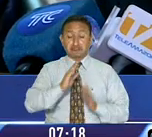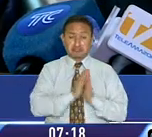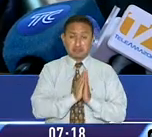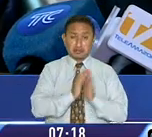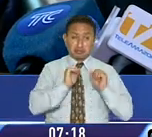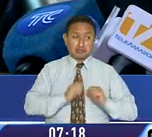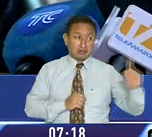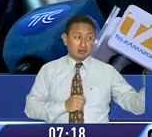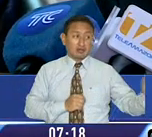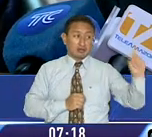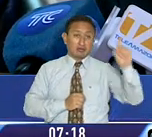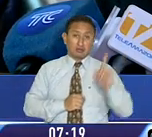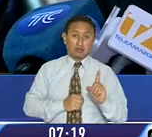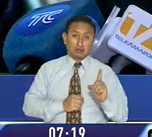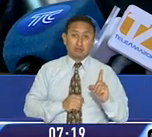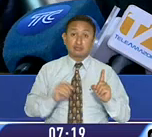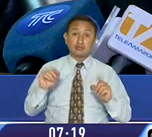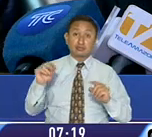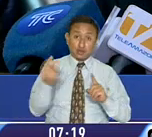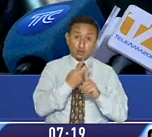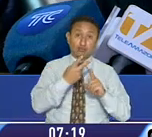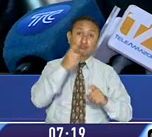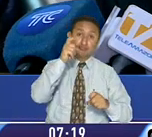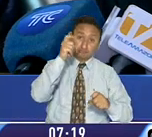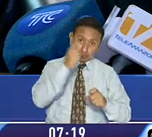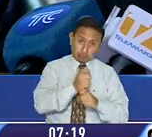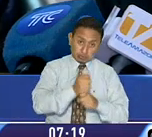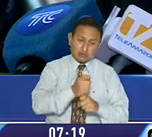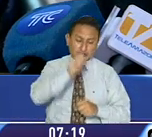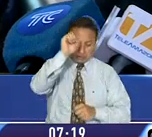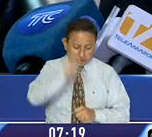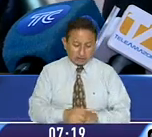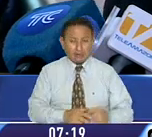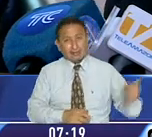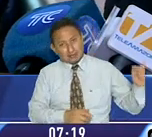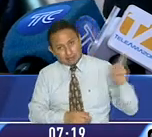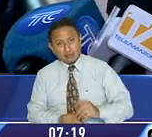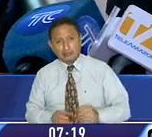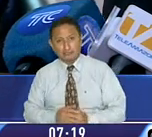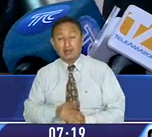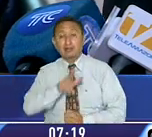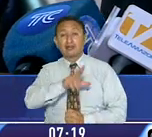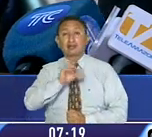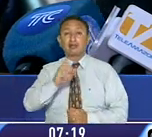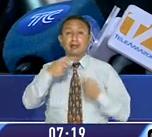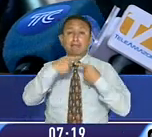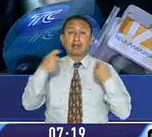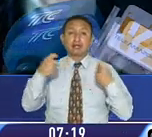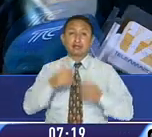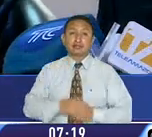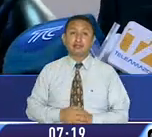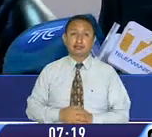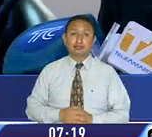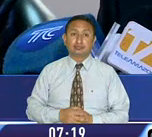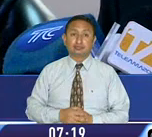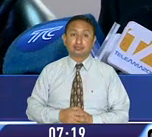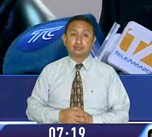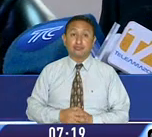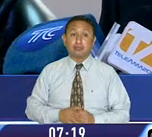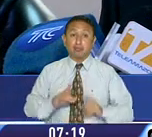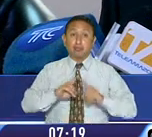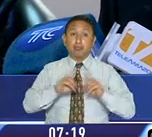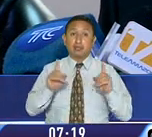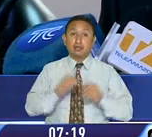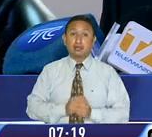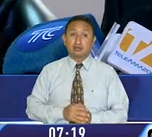y luego insistimos el 30 de marzo, es decir, de este marzo. Pero de ninguna manera